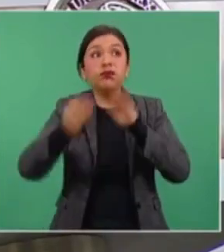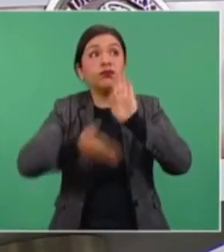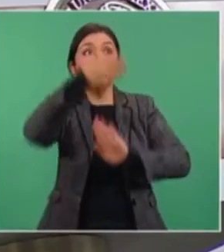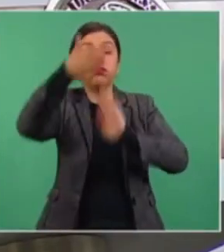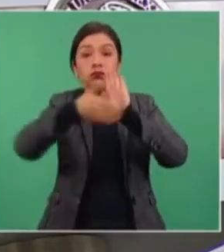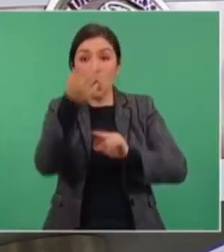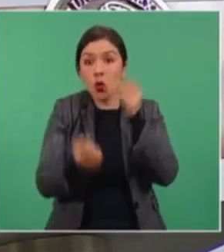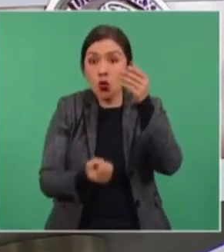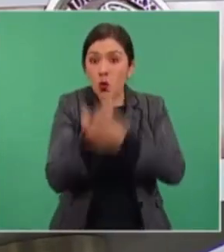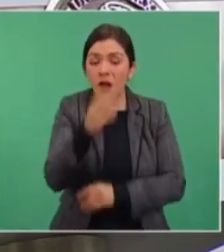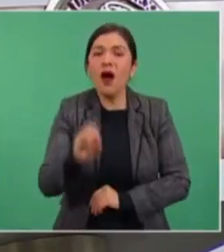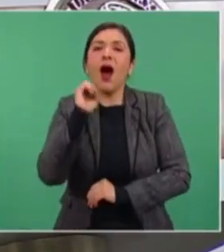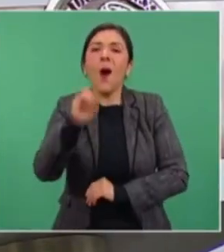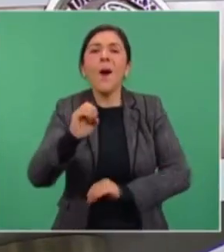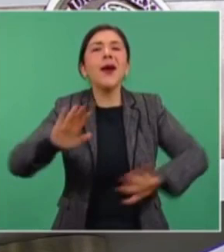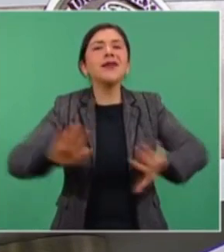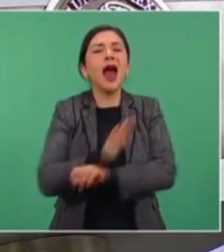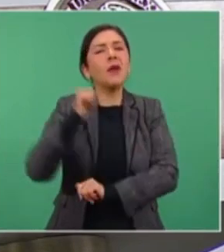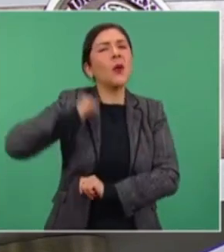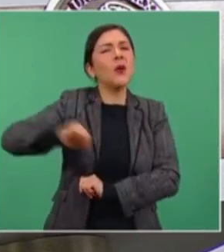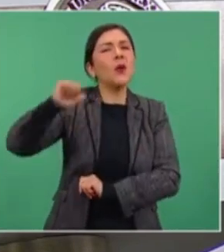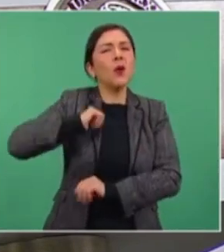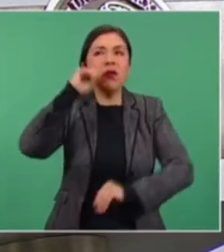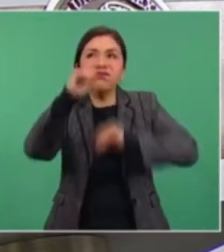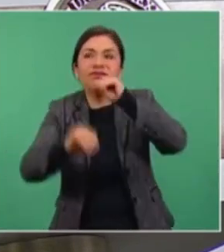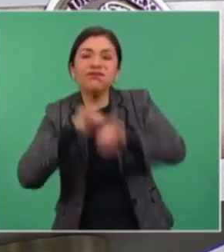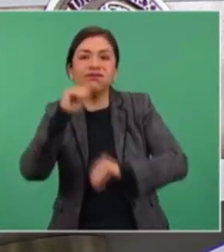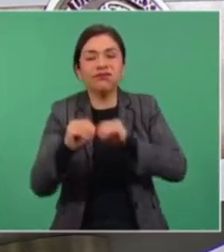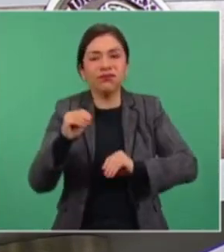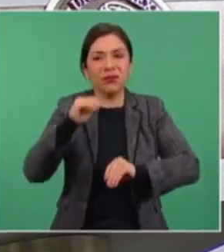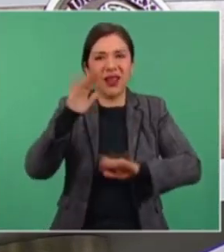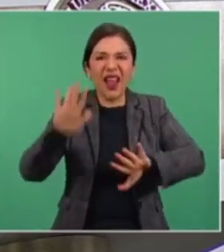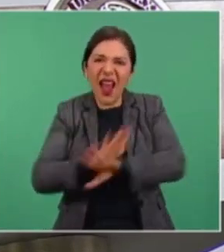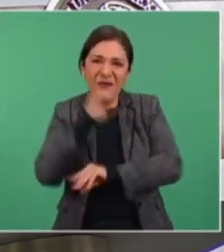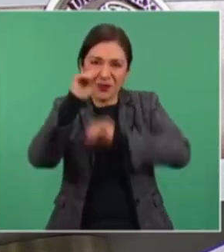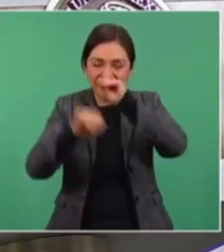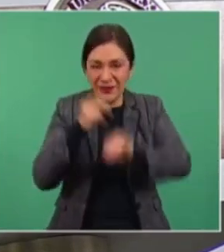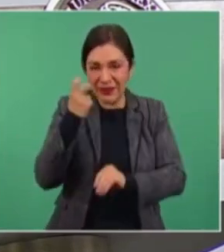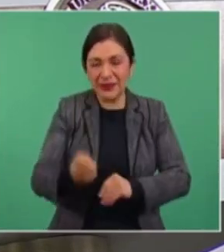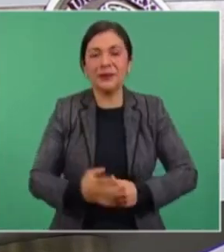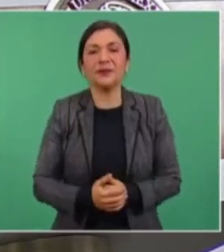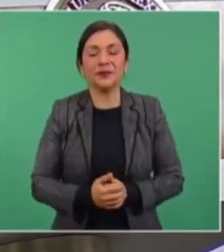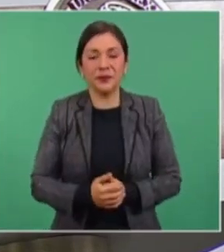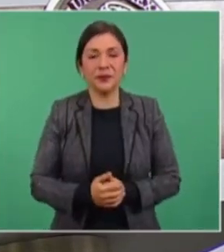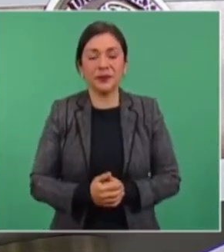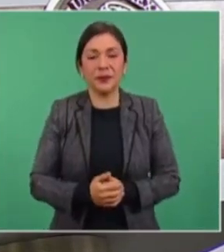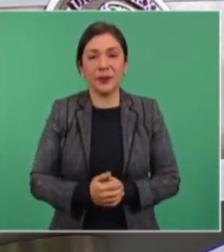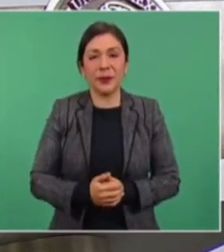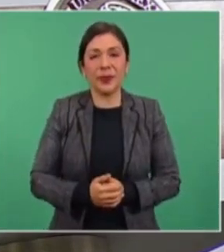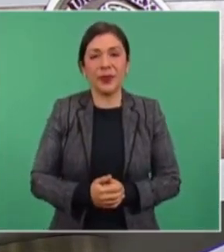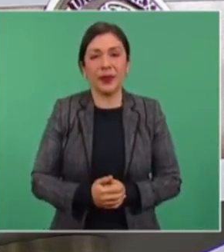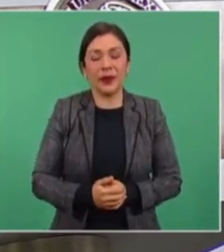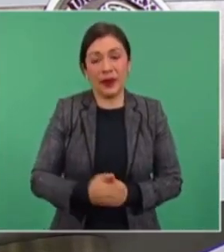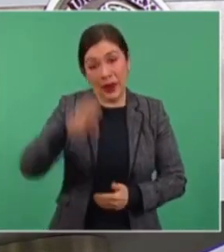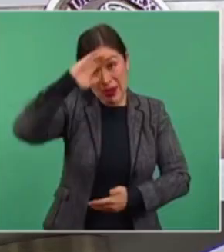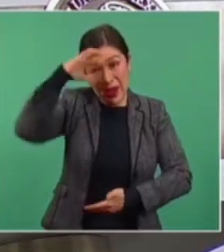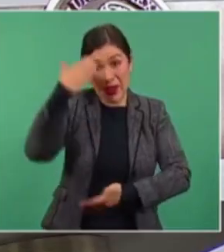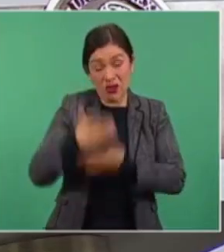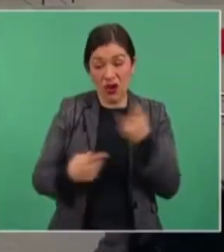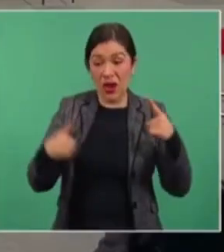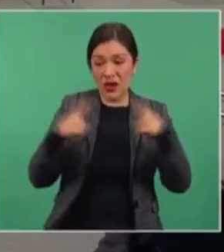como en la adaptación de las obras anteriores. La Iglesia Católica hace ya más de